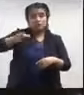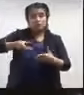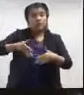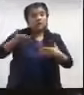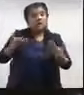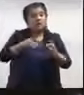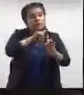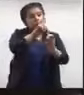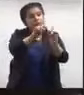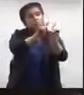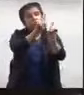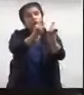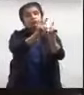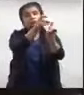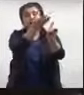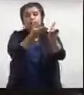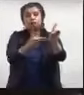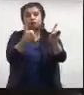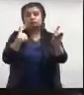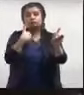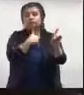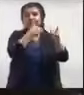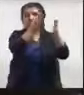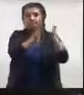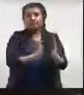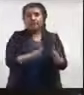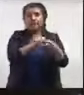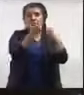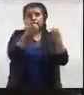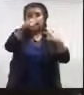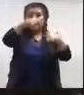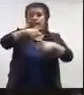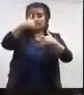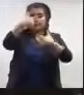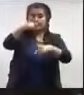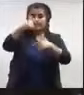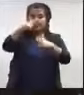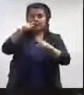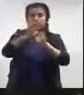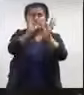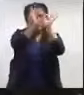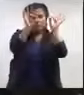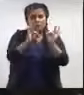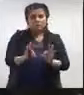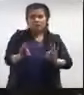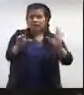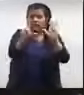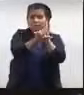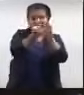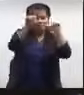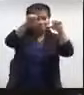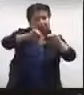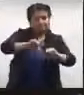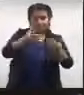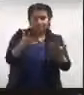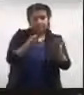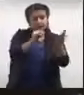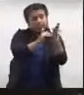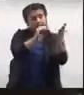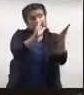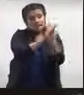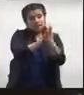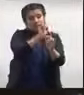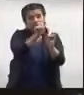este momento se está tratando de limitar de forma ilegal las interpelaciones que se están llevando a